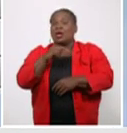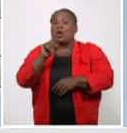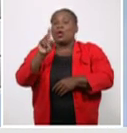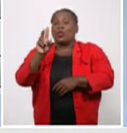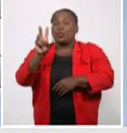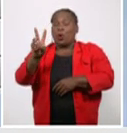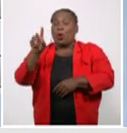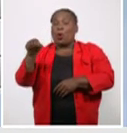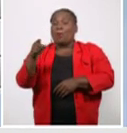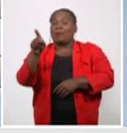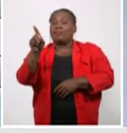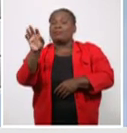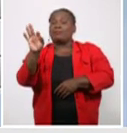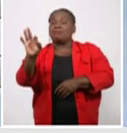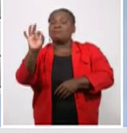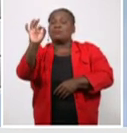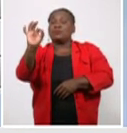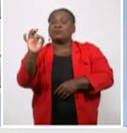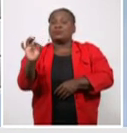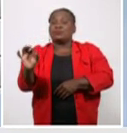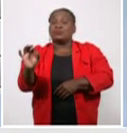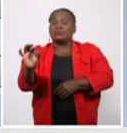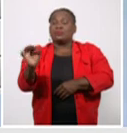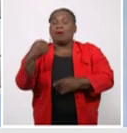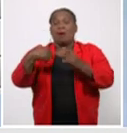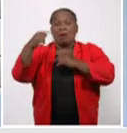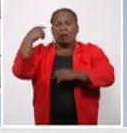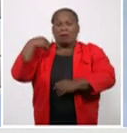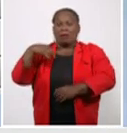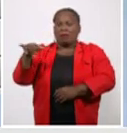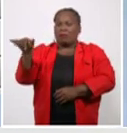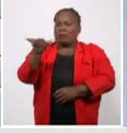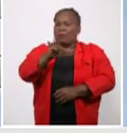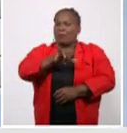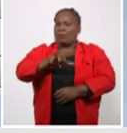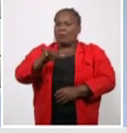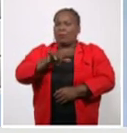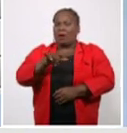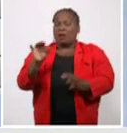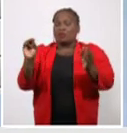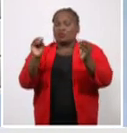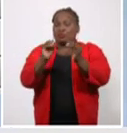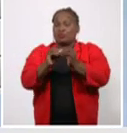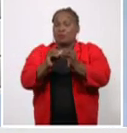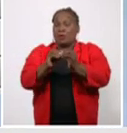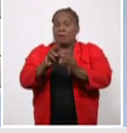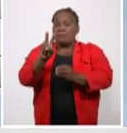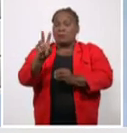2,18%. Esto, ayer también teníamos un total de